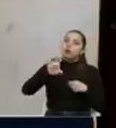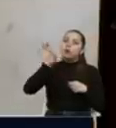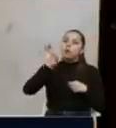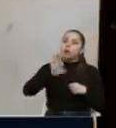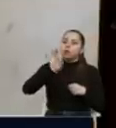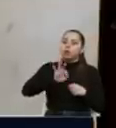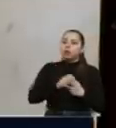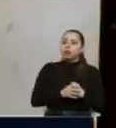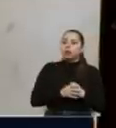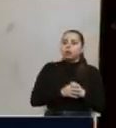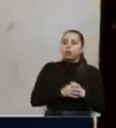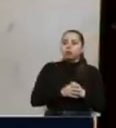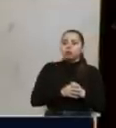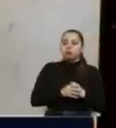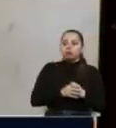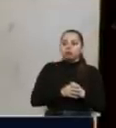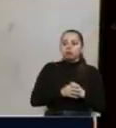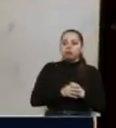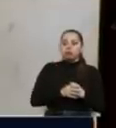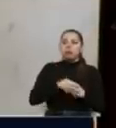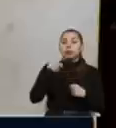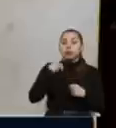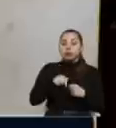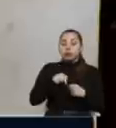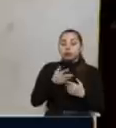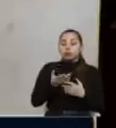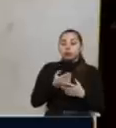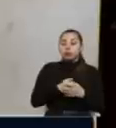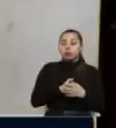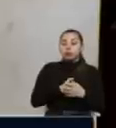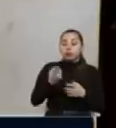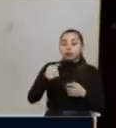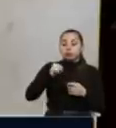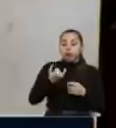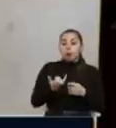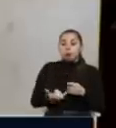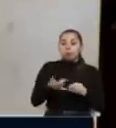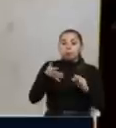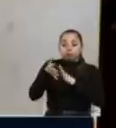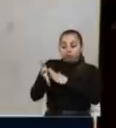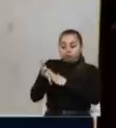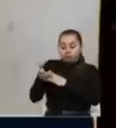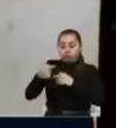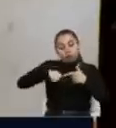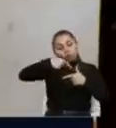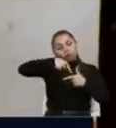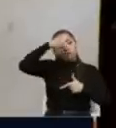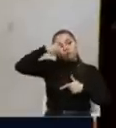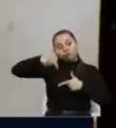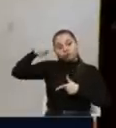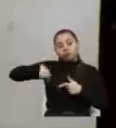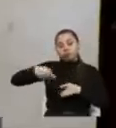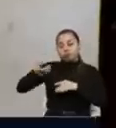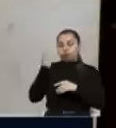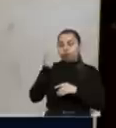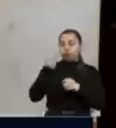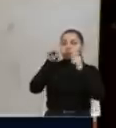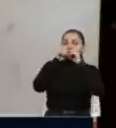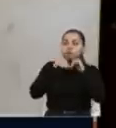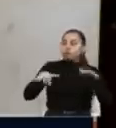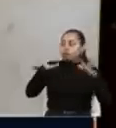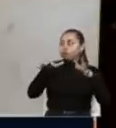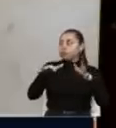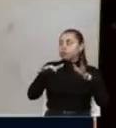17.9%. Y están los datos que además fueron publicados